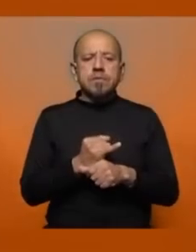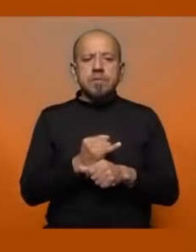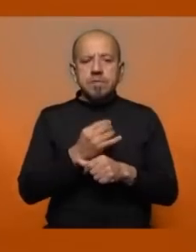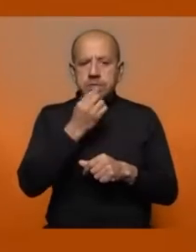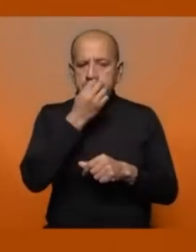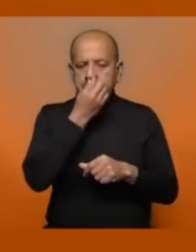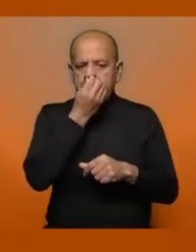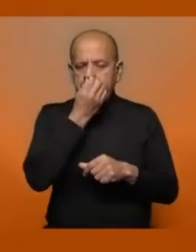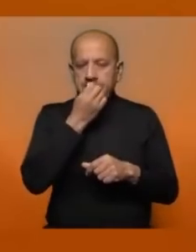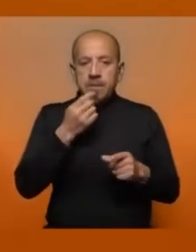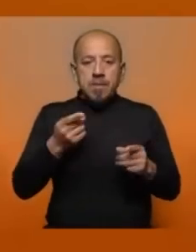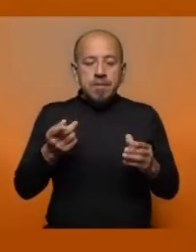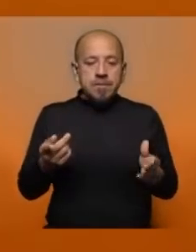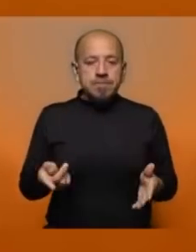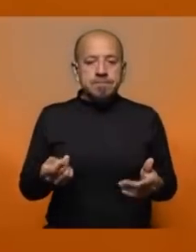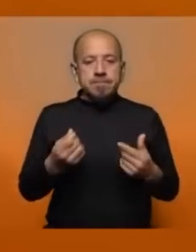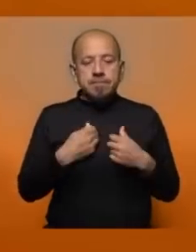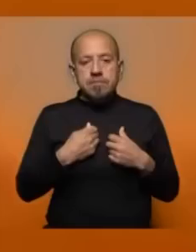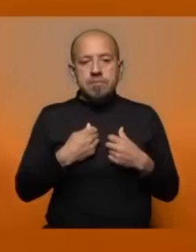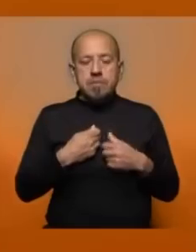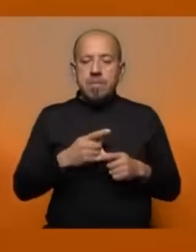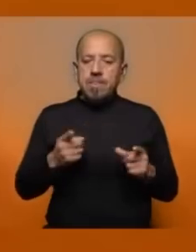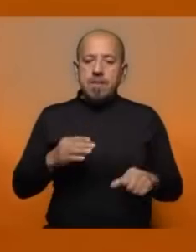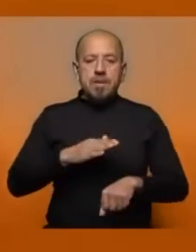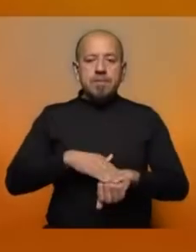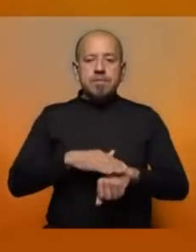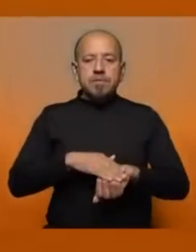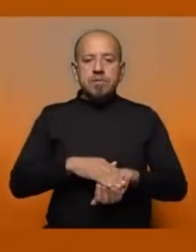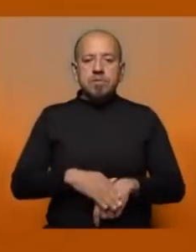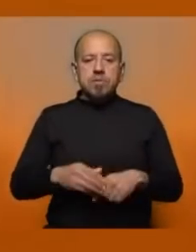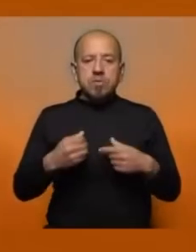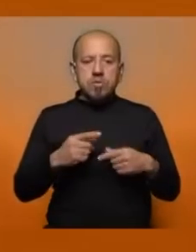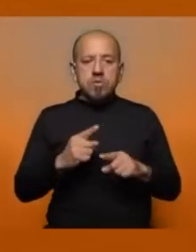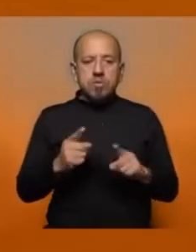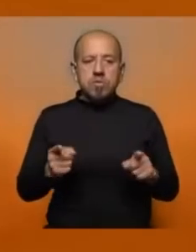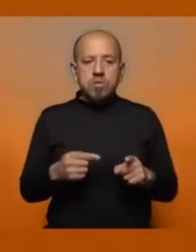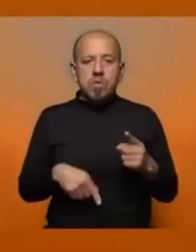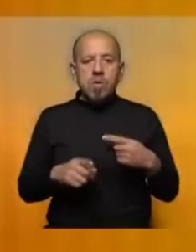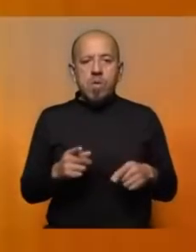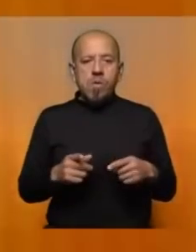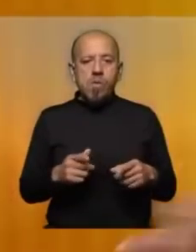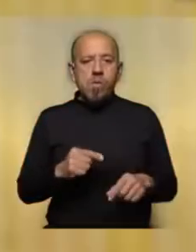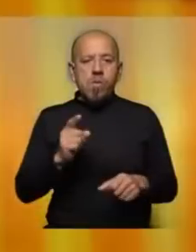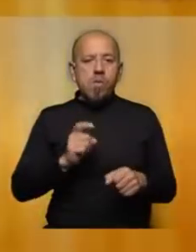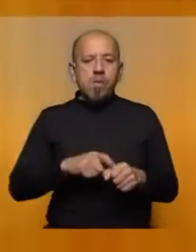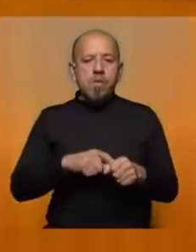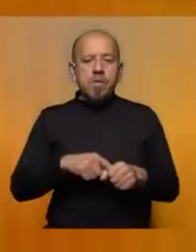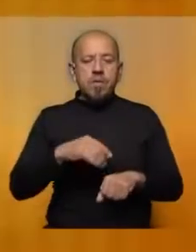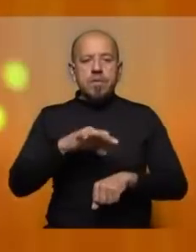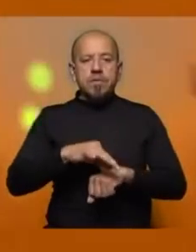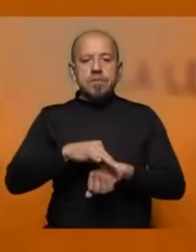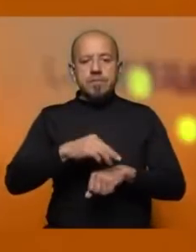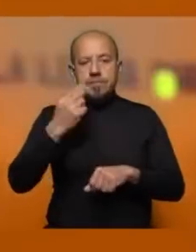decisión de la cual nosotros no nos hacemos responsables y no no no pasó por digamos por la decisión del sindicato médico del Uruguay